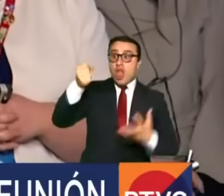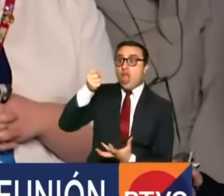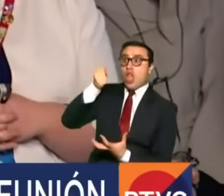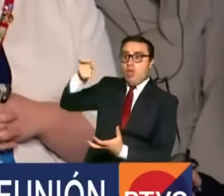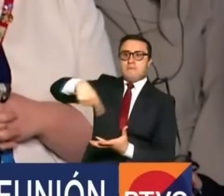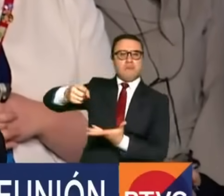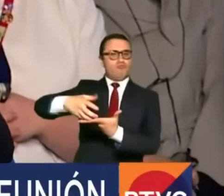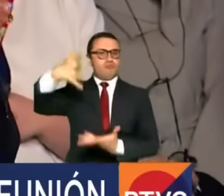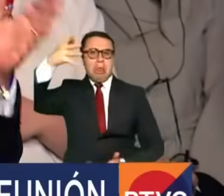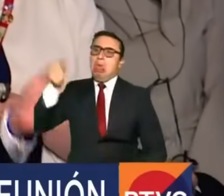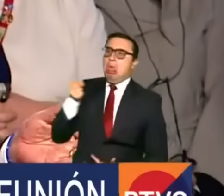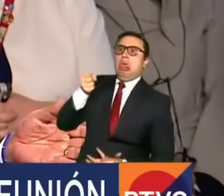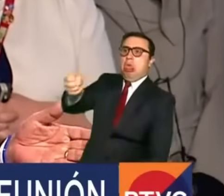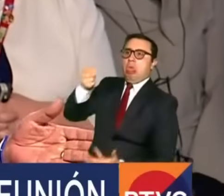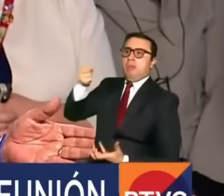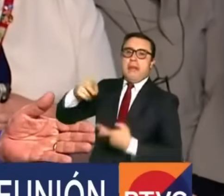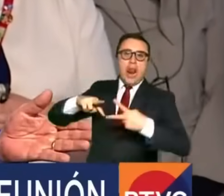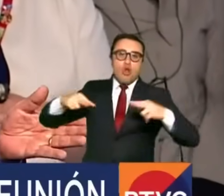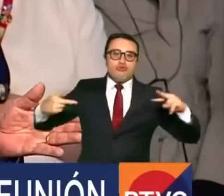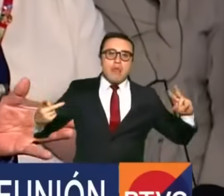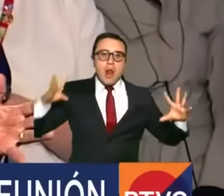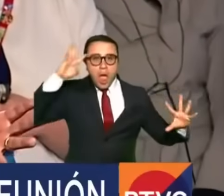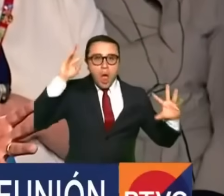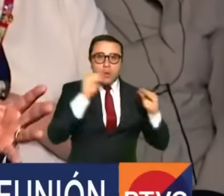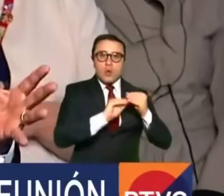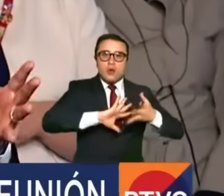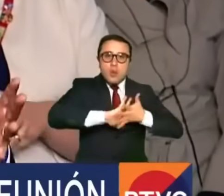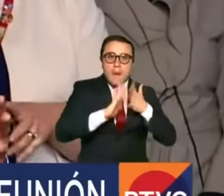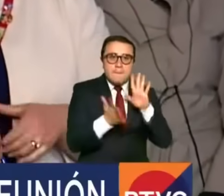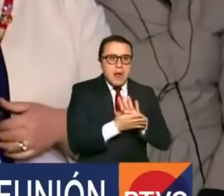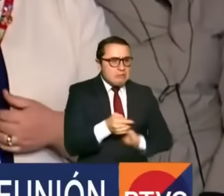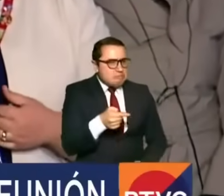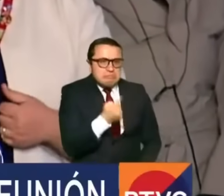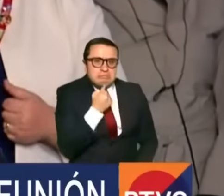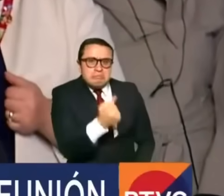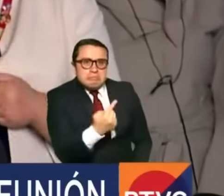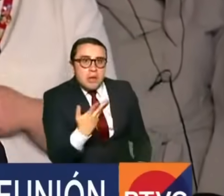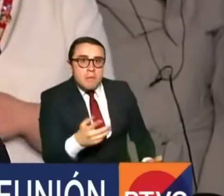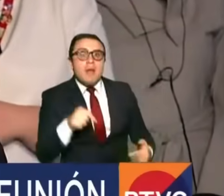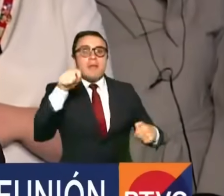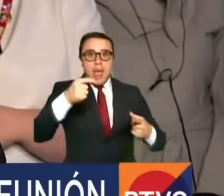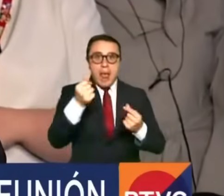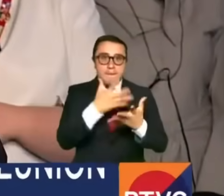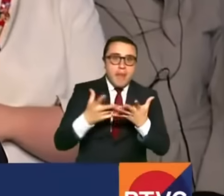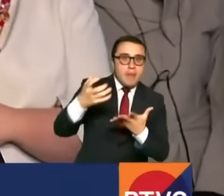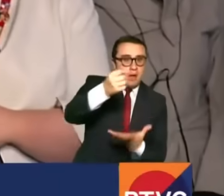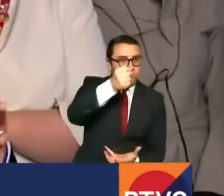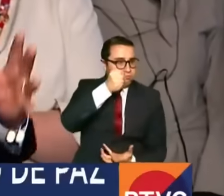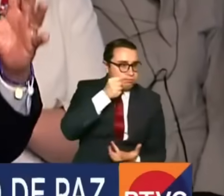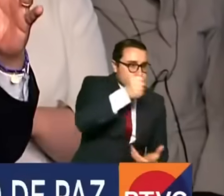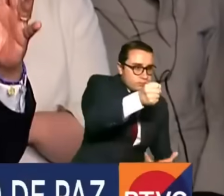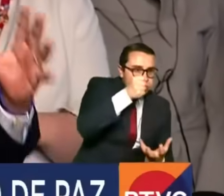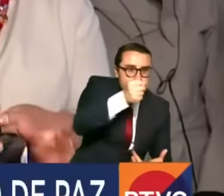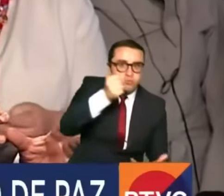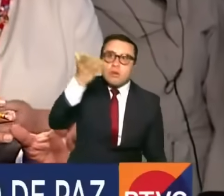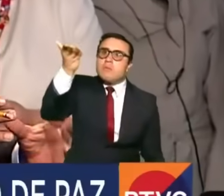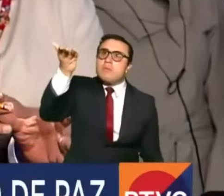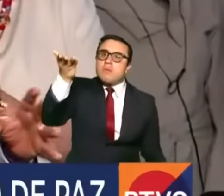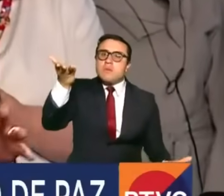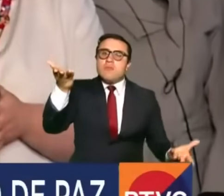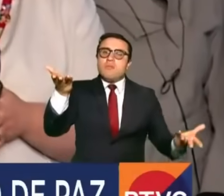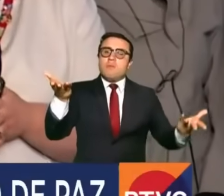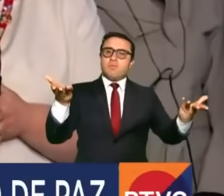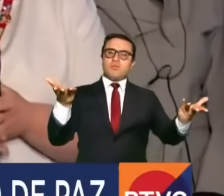contrario de lo que indicaban los acuerdos de paz, que era hacer converger regionalmente a Colombia,